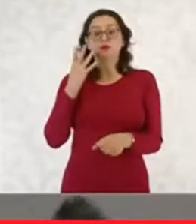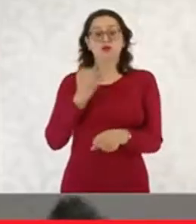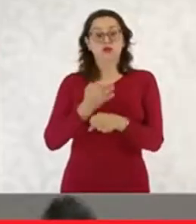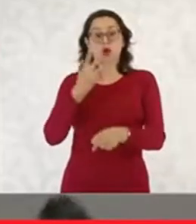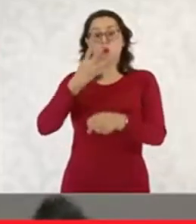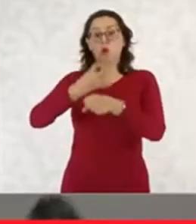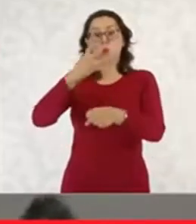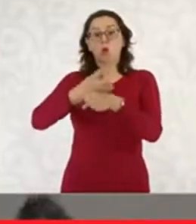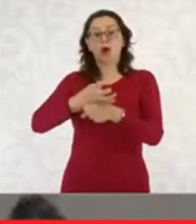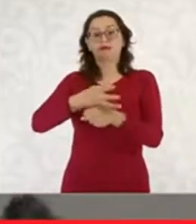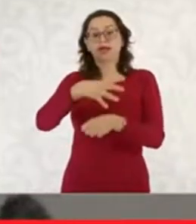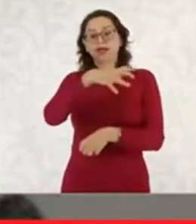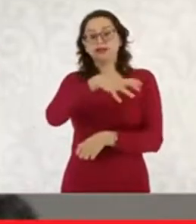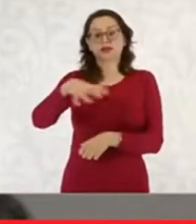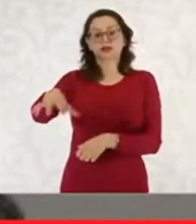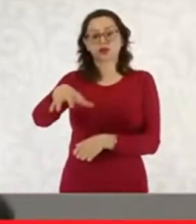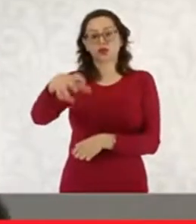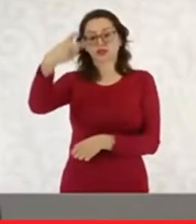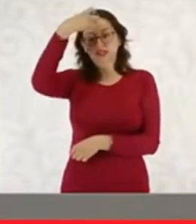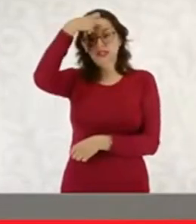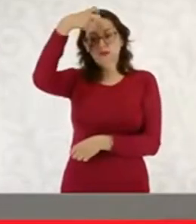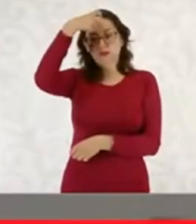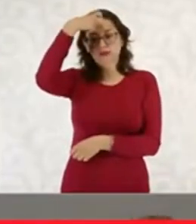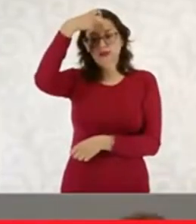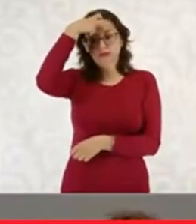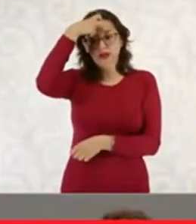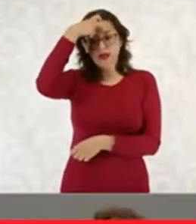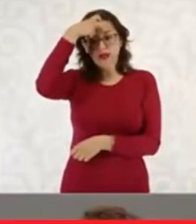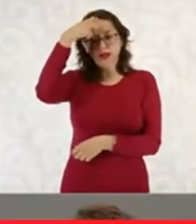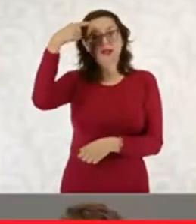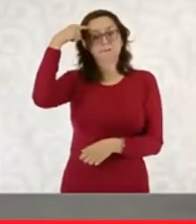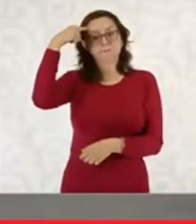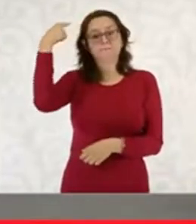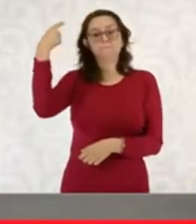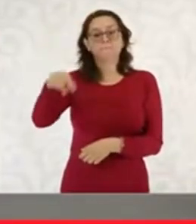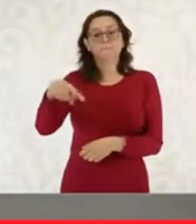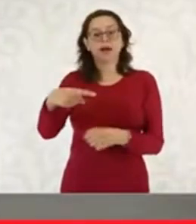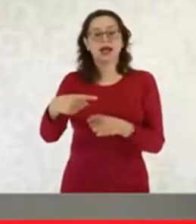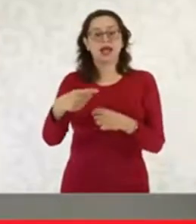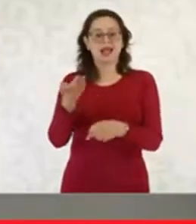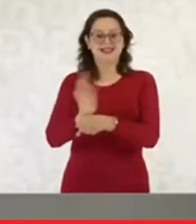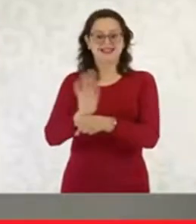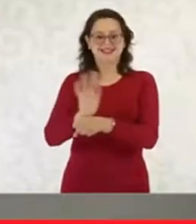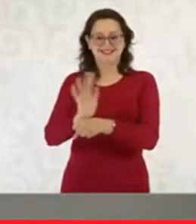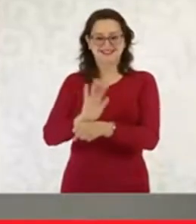Bosque de Chapultepec en un ratito para inaugurar un ciclo en la Cineteca.